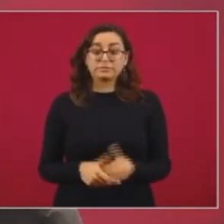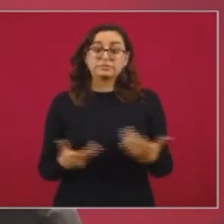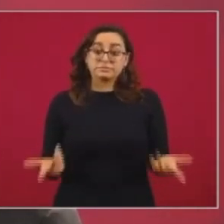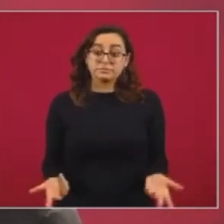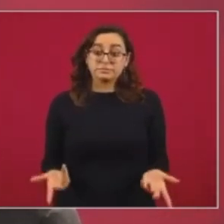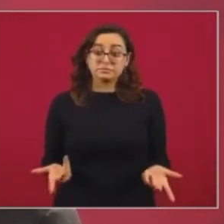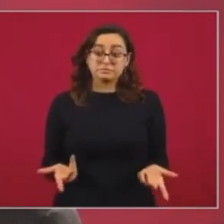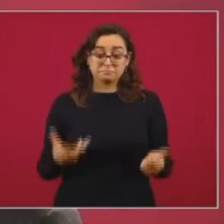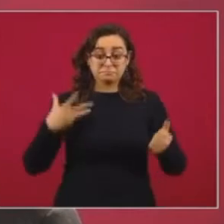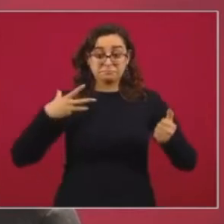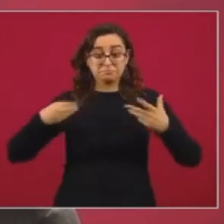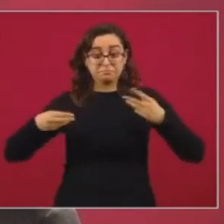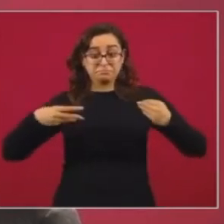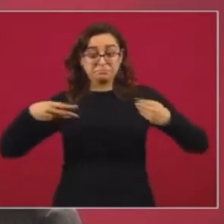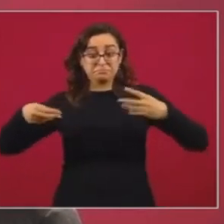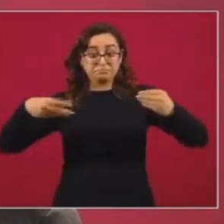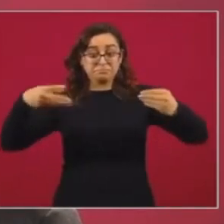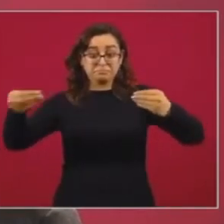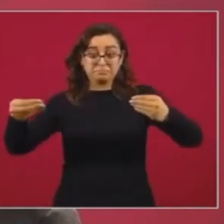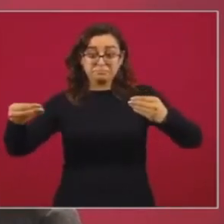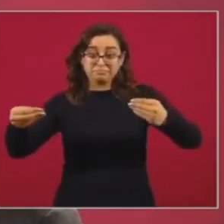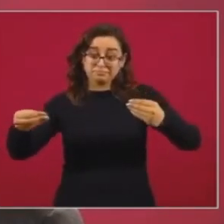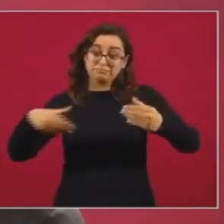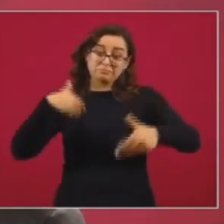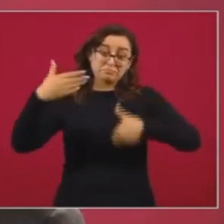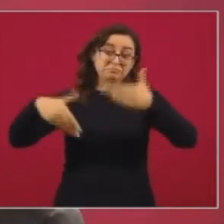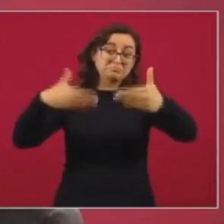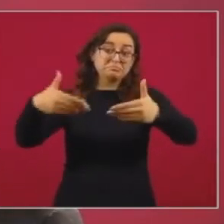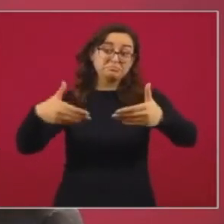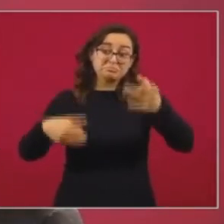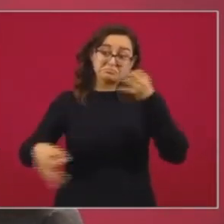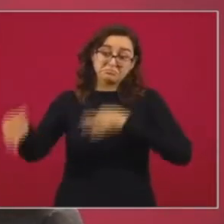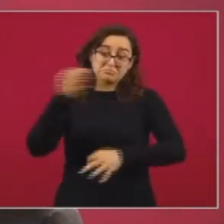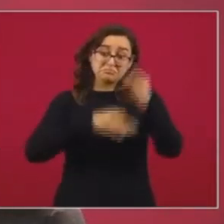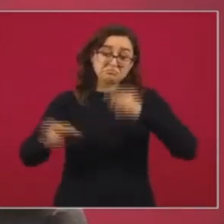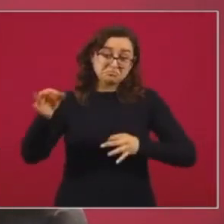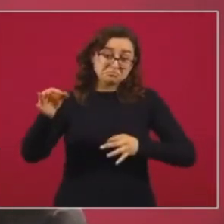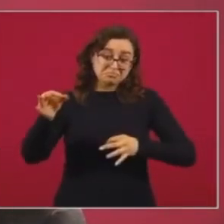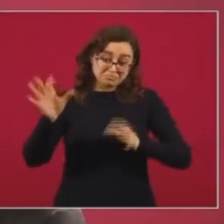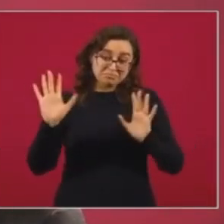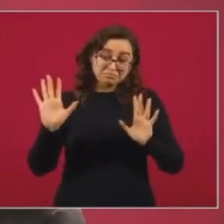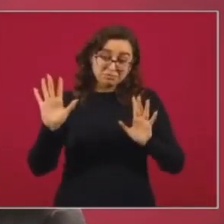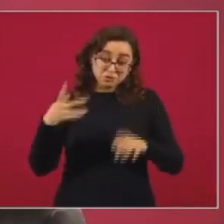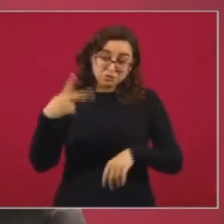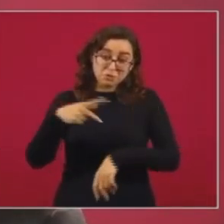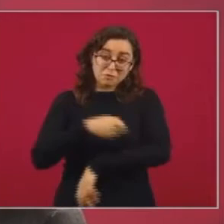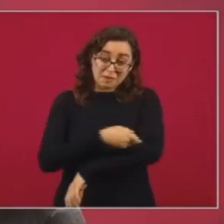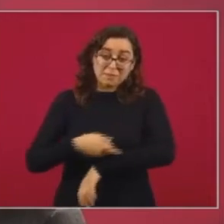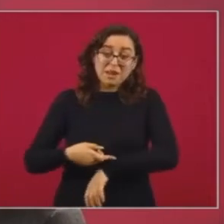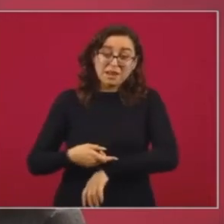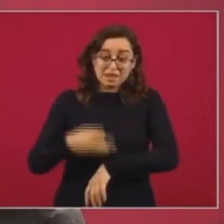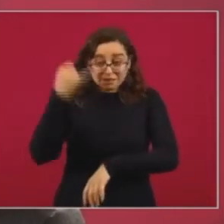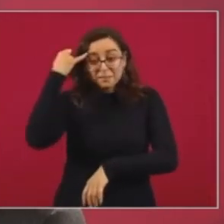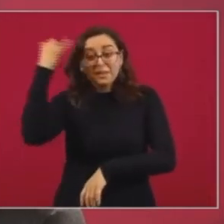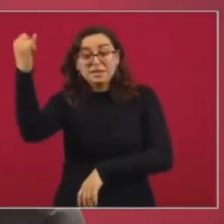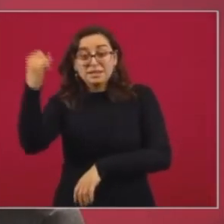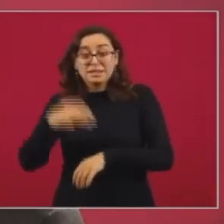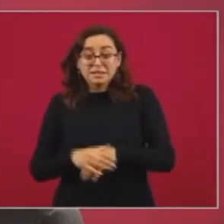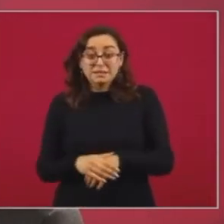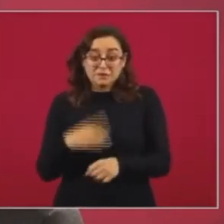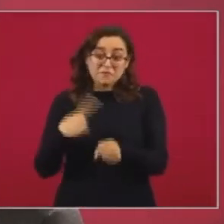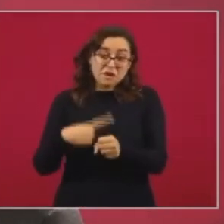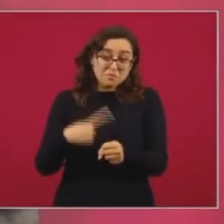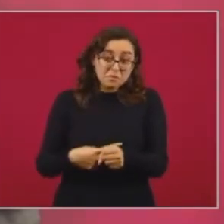de transmisión finalmente se le revierta y le llegue a un familiar suyo que tenga 60 años o enfermedades crónicas y también tenga